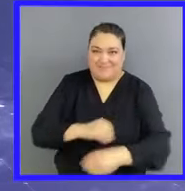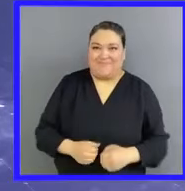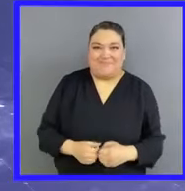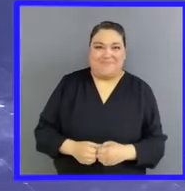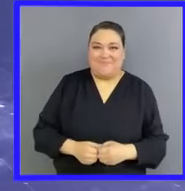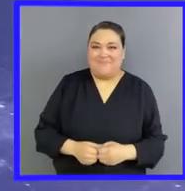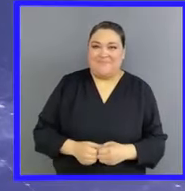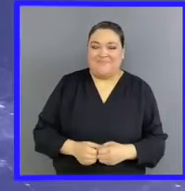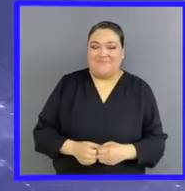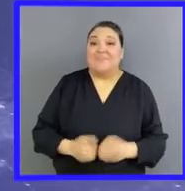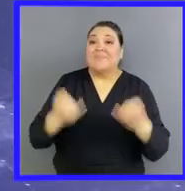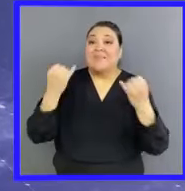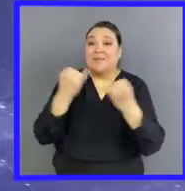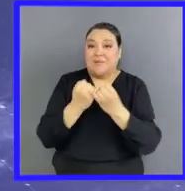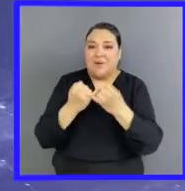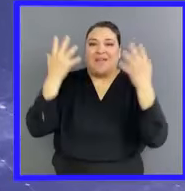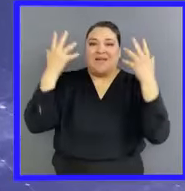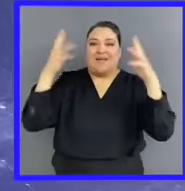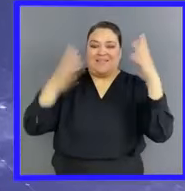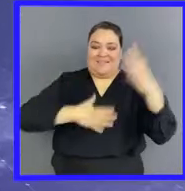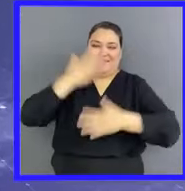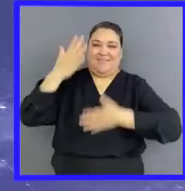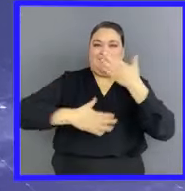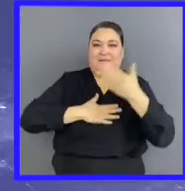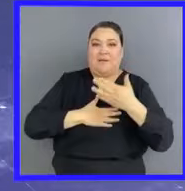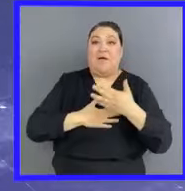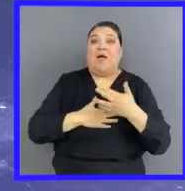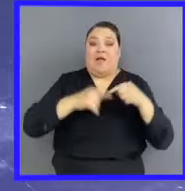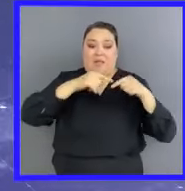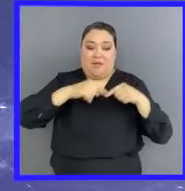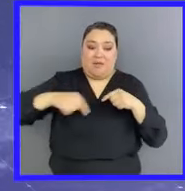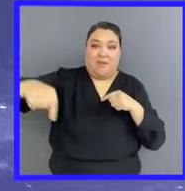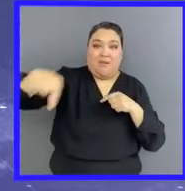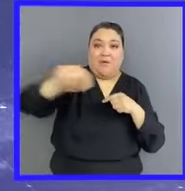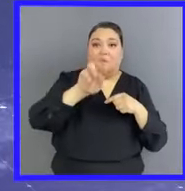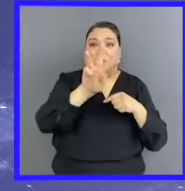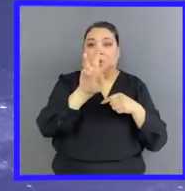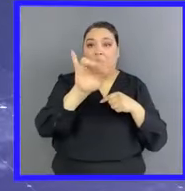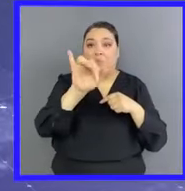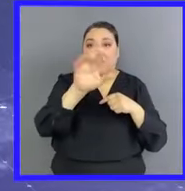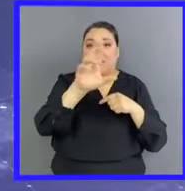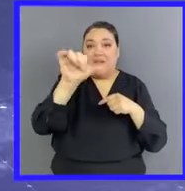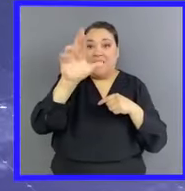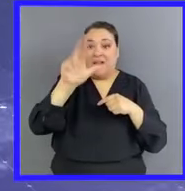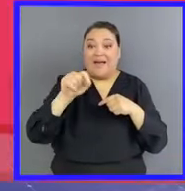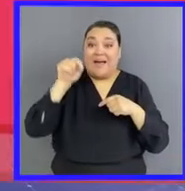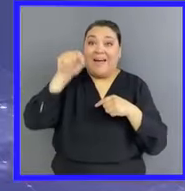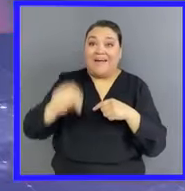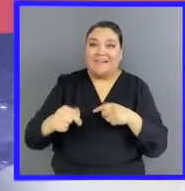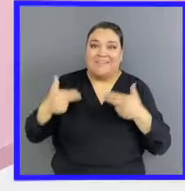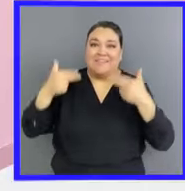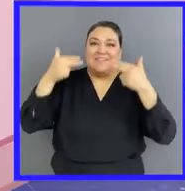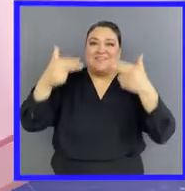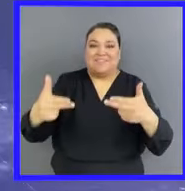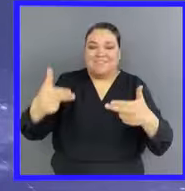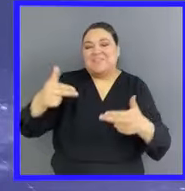Celebran pobladores inscripción de la Ruta Wixárika como Patrimonio Mundial Cultural y Natural de la UNESCO.